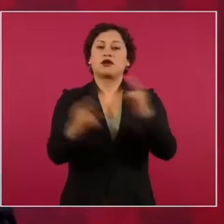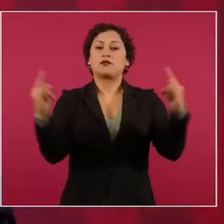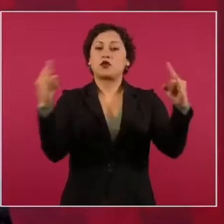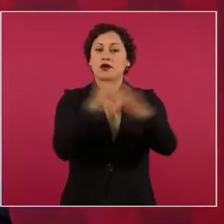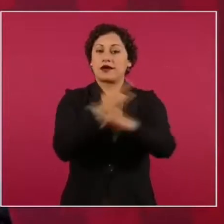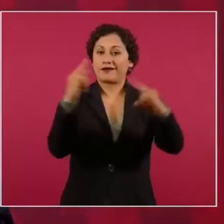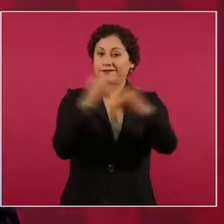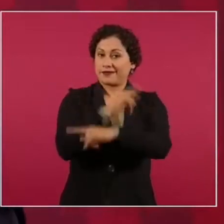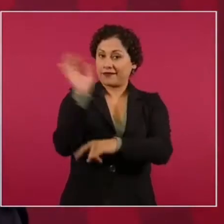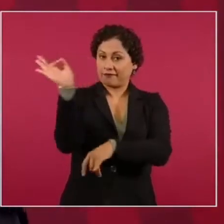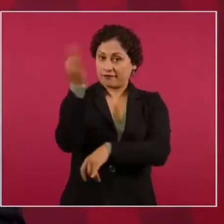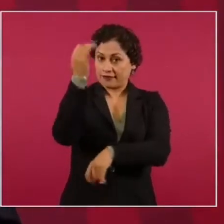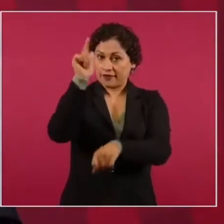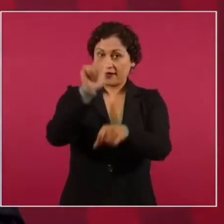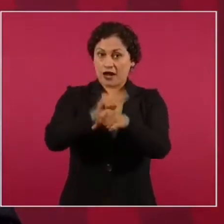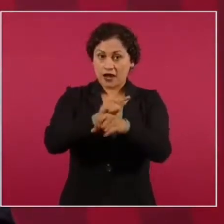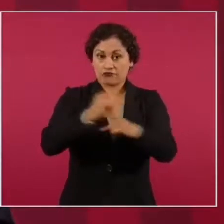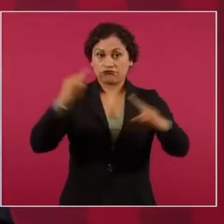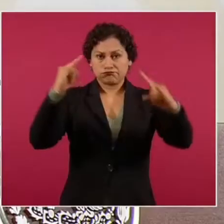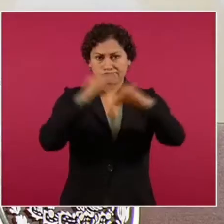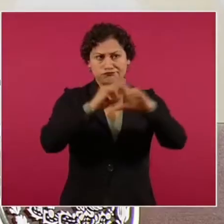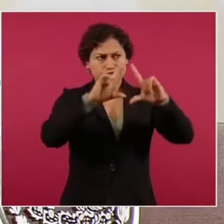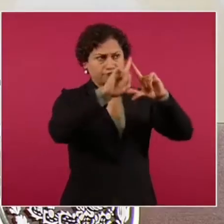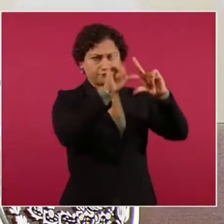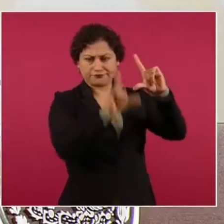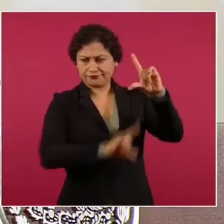federal, las carreteras federales,